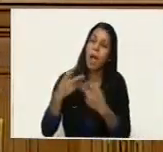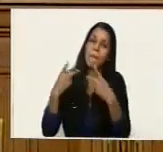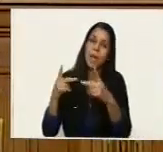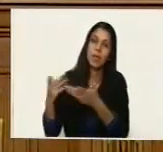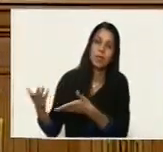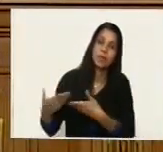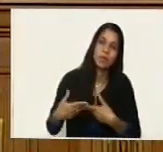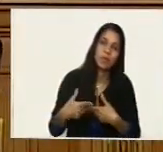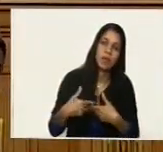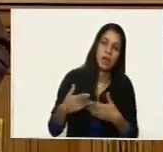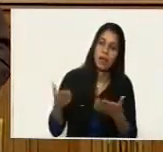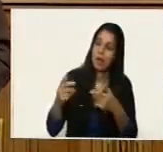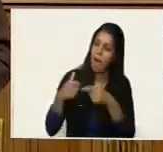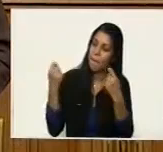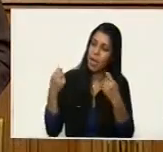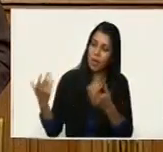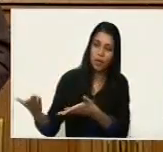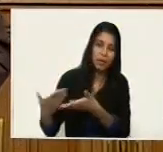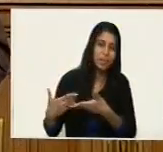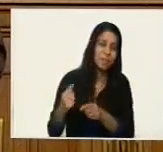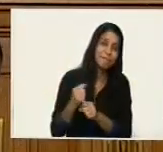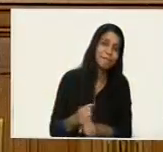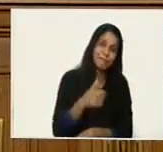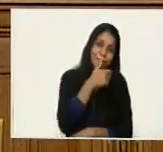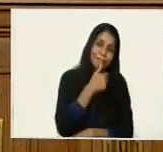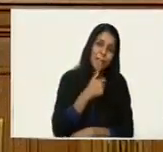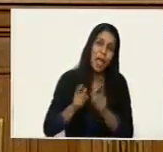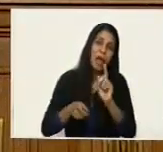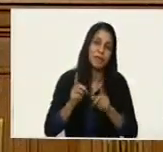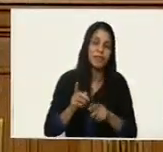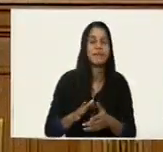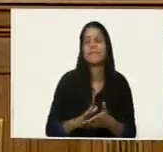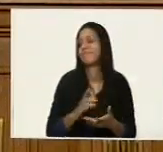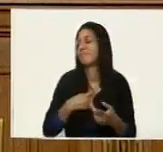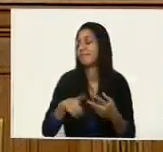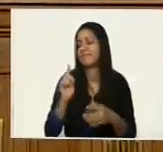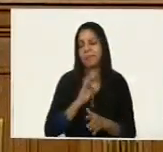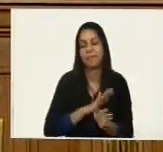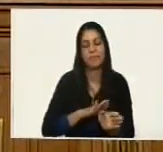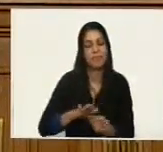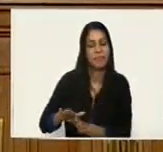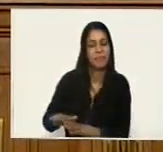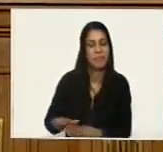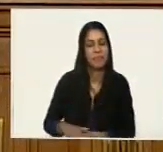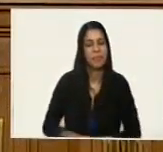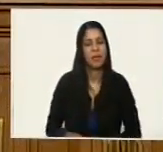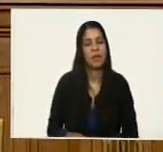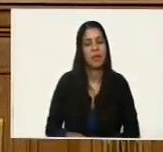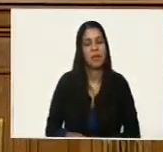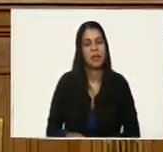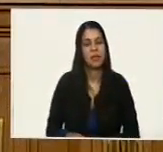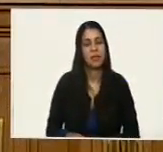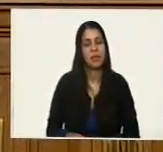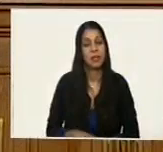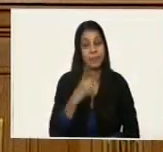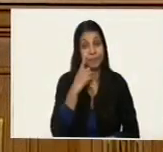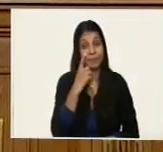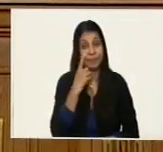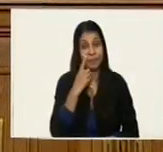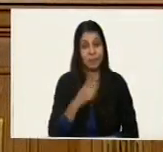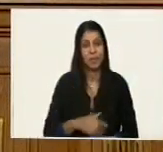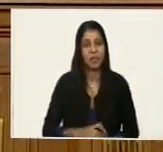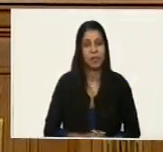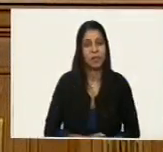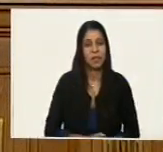Tráigame el correo para acá y Ciudad Caracas. Bueno, yo anotaba aquí, fíjense ustedes lo que son las cosas,